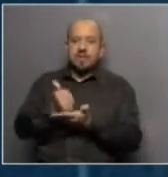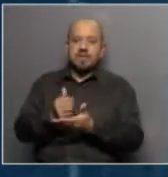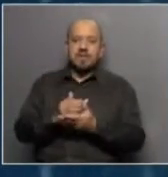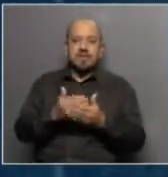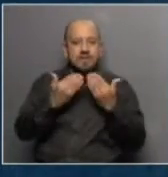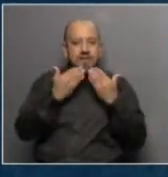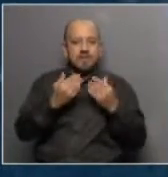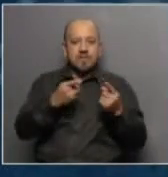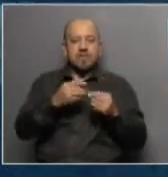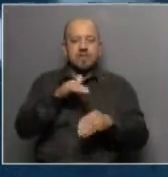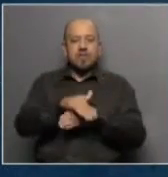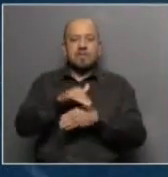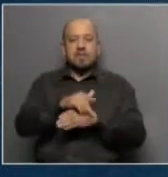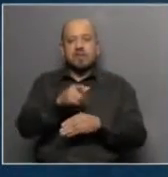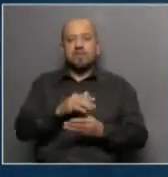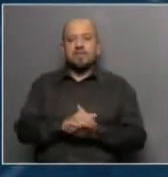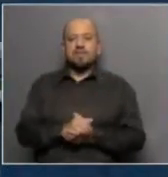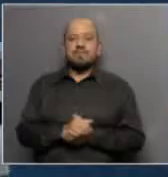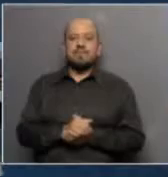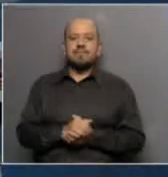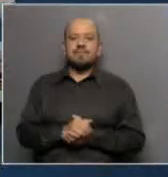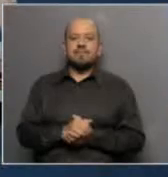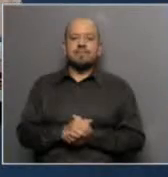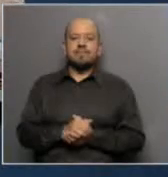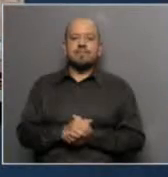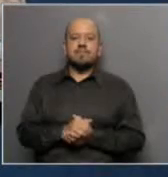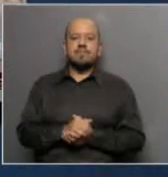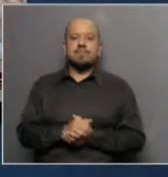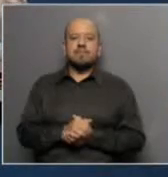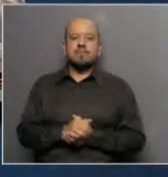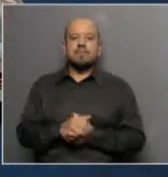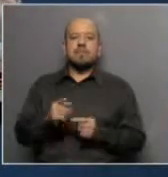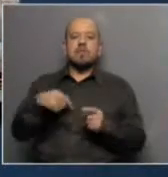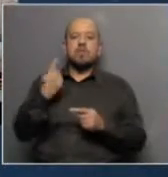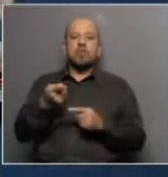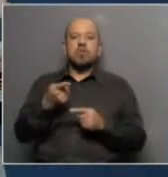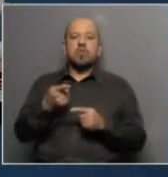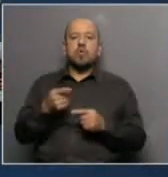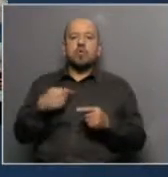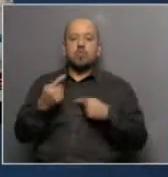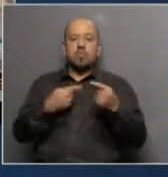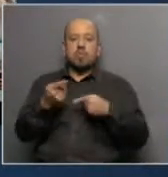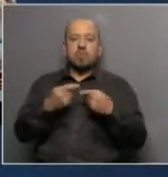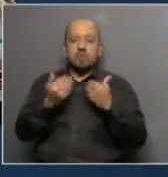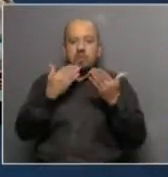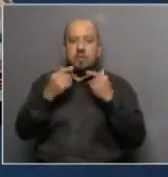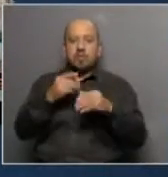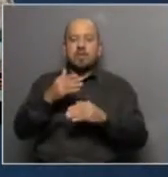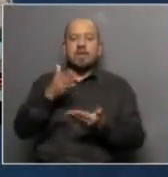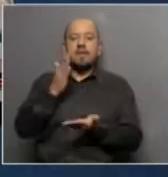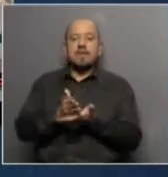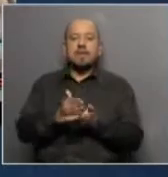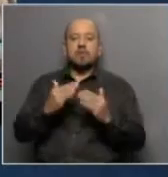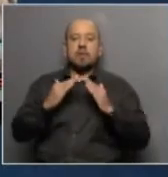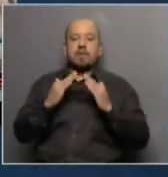El agradecido soy yo, lo felicito por el programa, sigan adelante. Denise, nos vamos. En el segundo bloque de La Letra Chica seguimos hablando del derecho a la vivienda